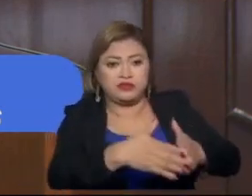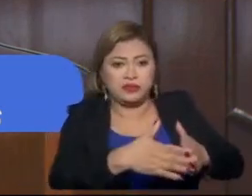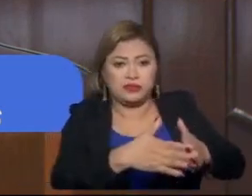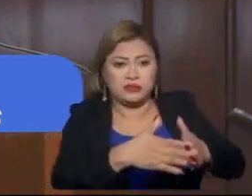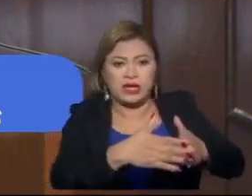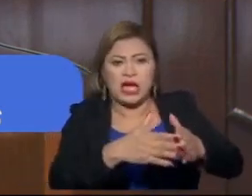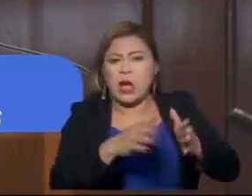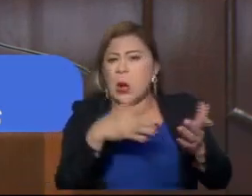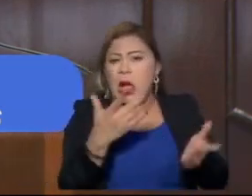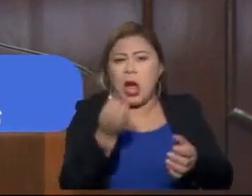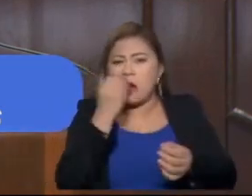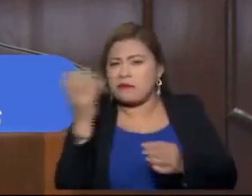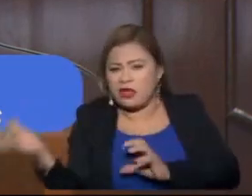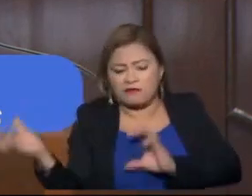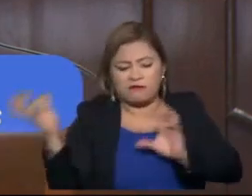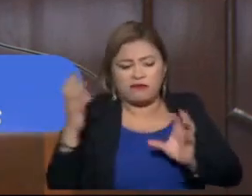comercialización.